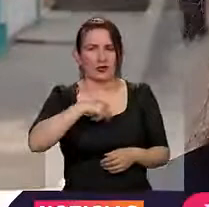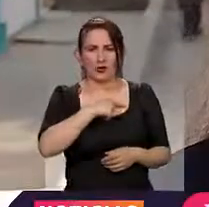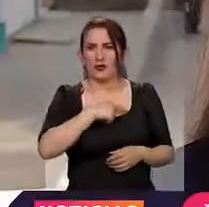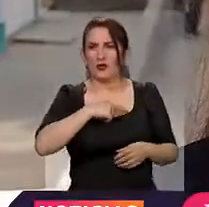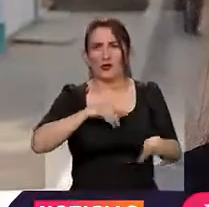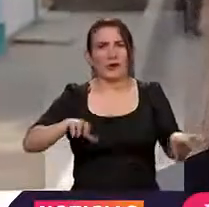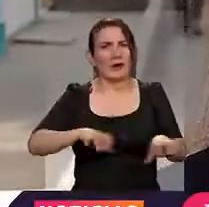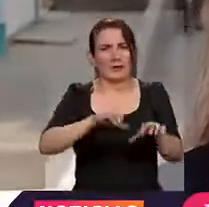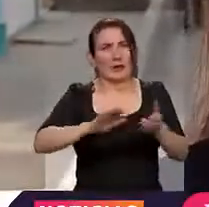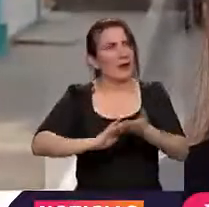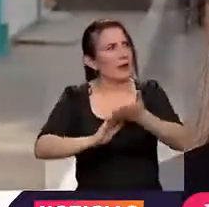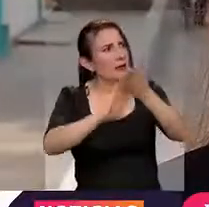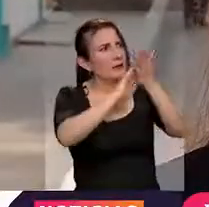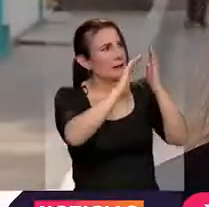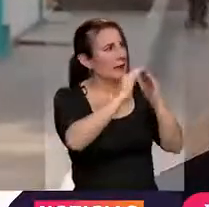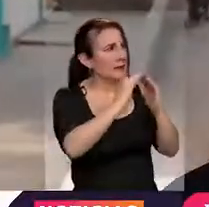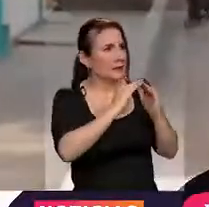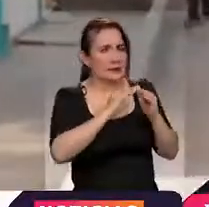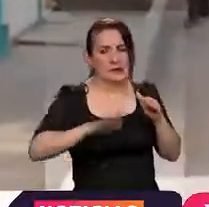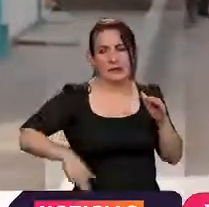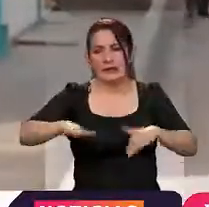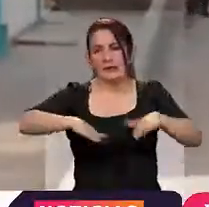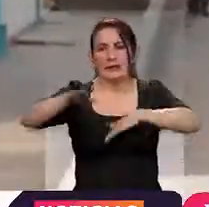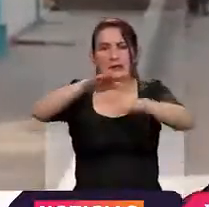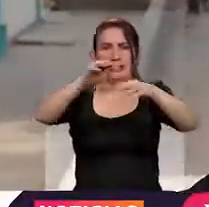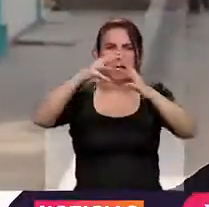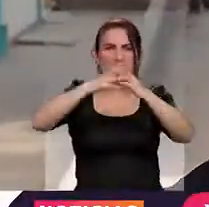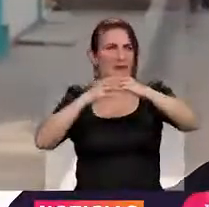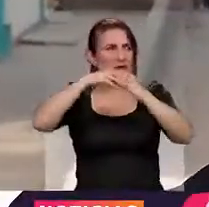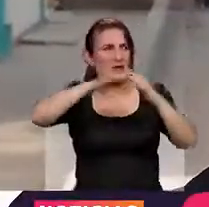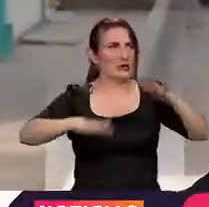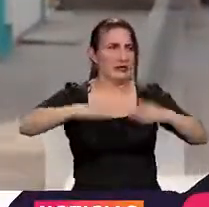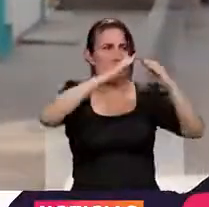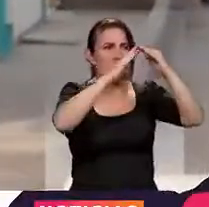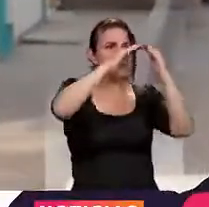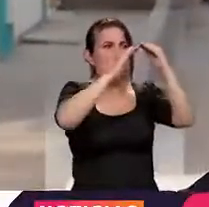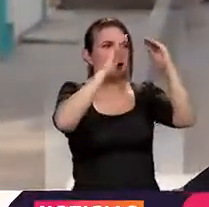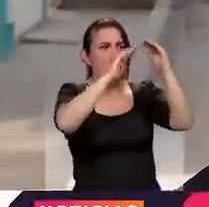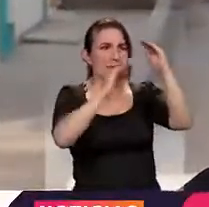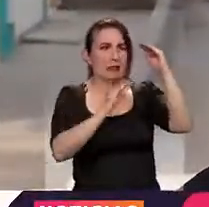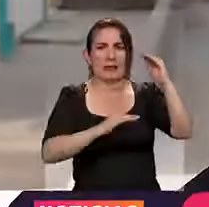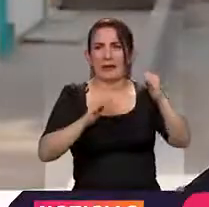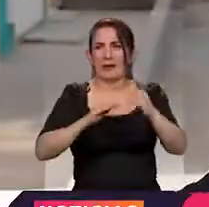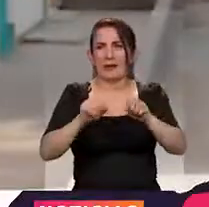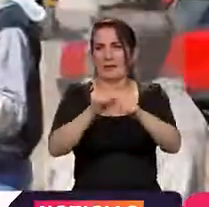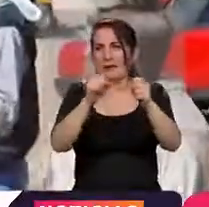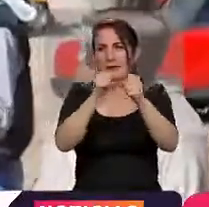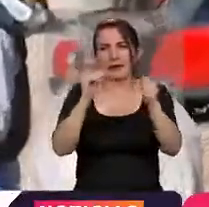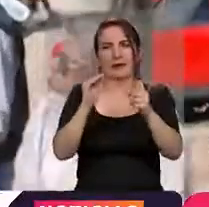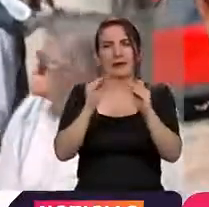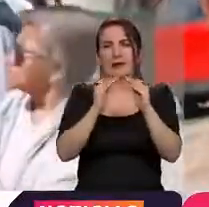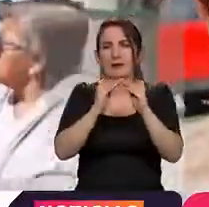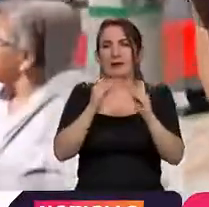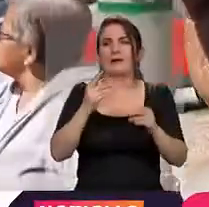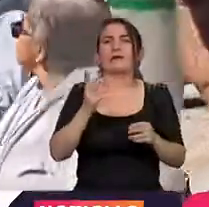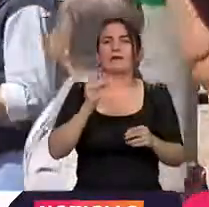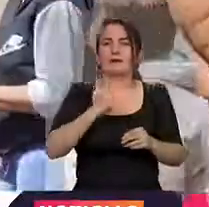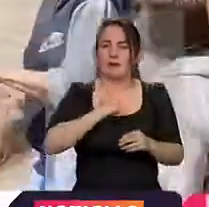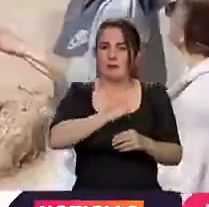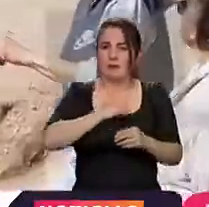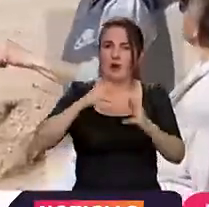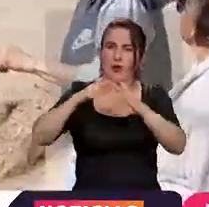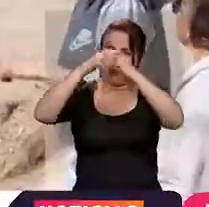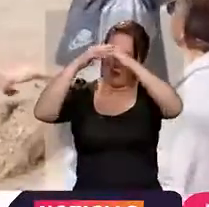yo no he podido arreglar la casa por lo mismo, por el paso de las volquetas y así sucesivamente. Los grandes, las volquetas